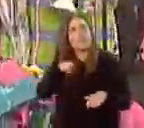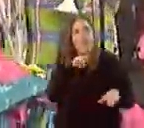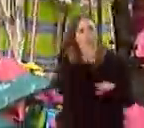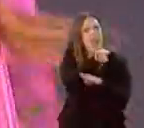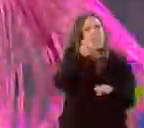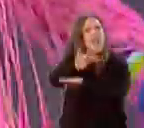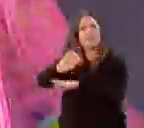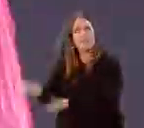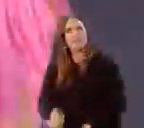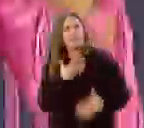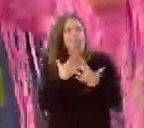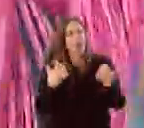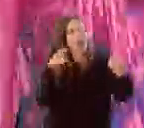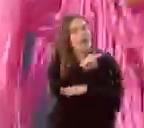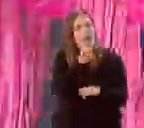miente